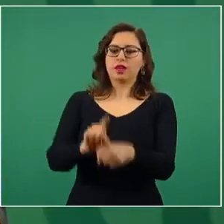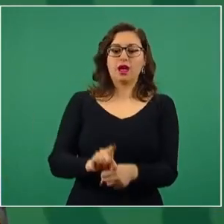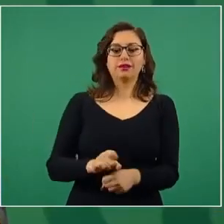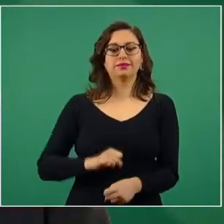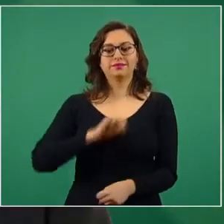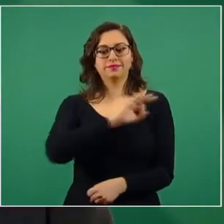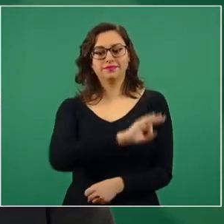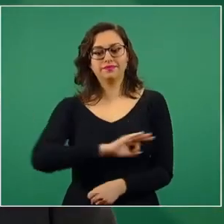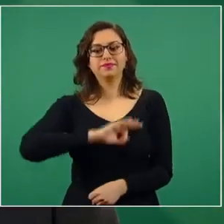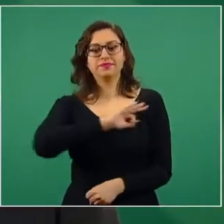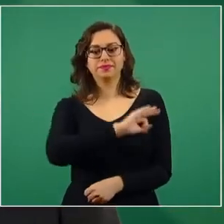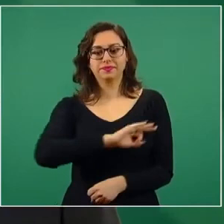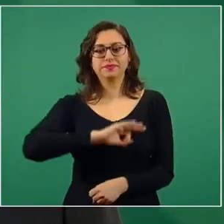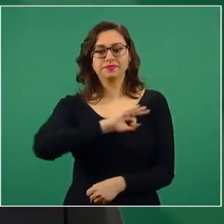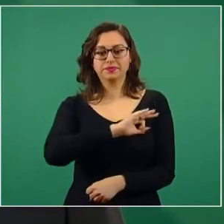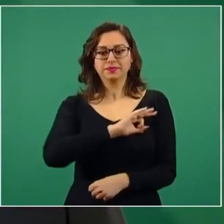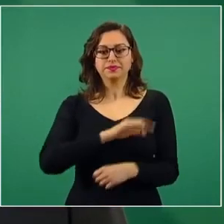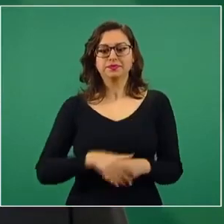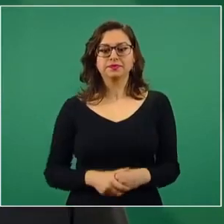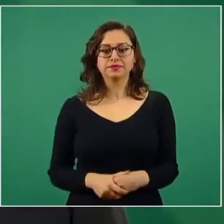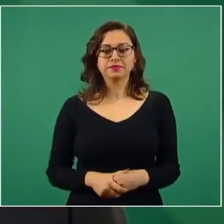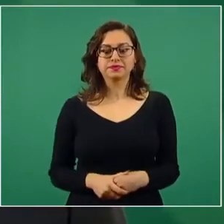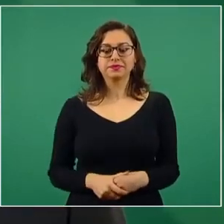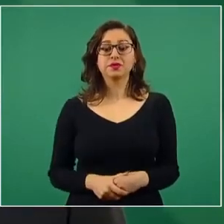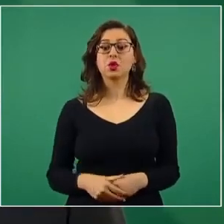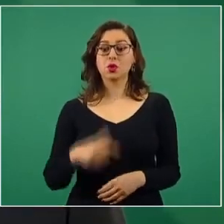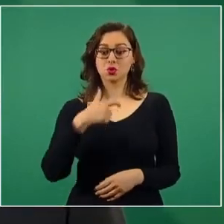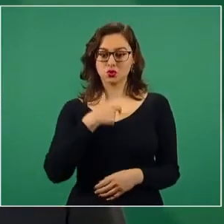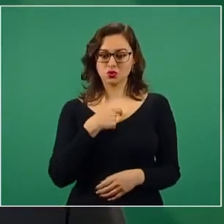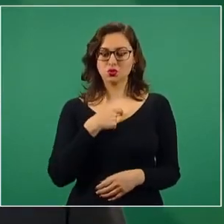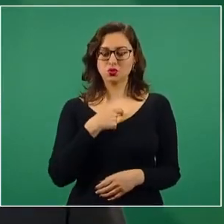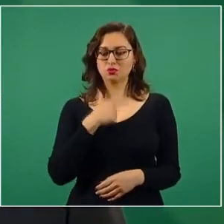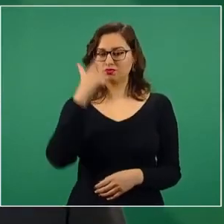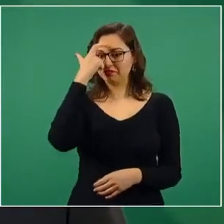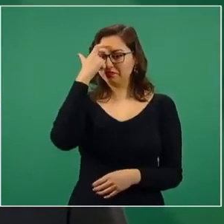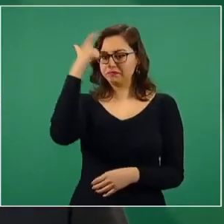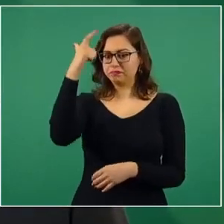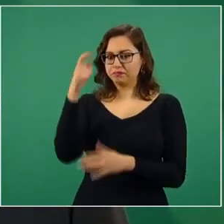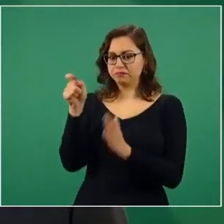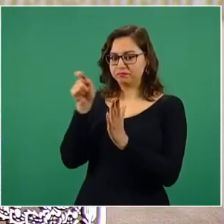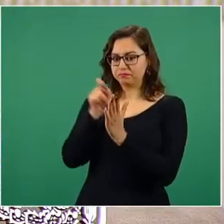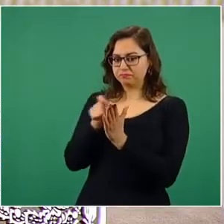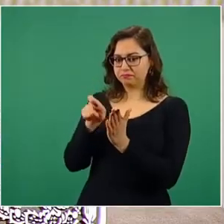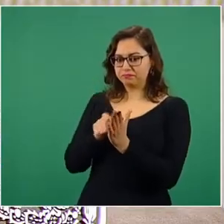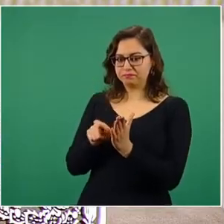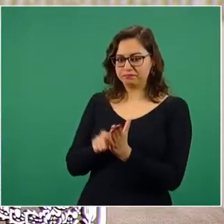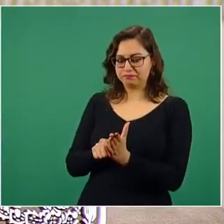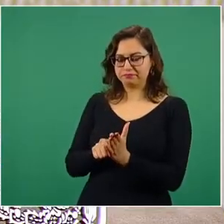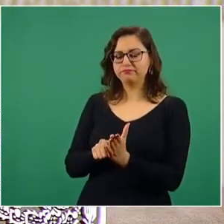Yo voy a leer un texto que escribí para esta ocasión.